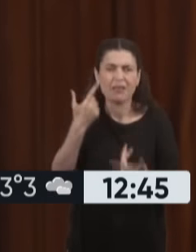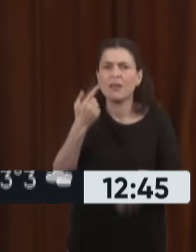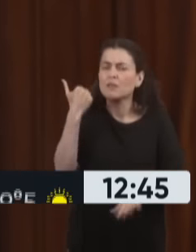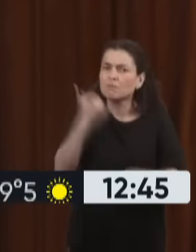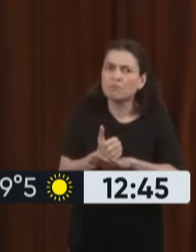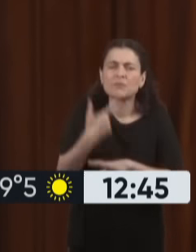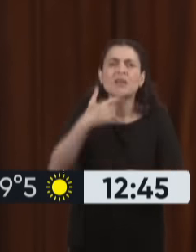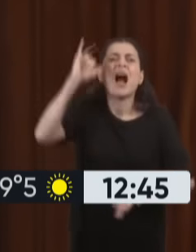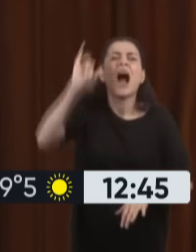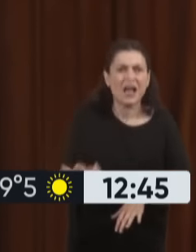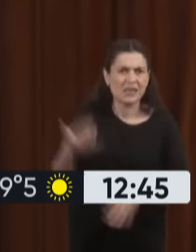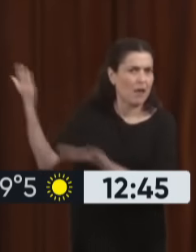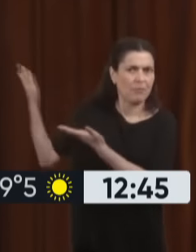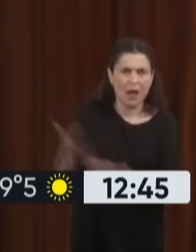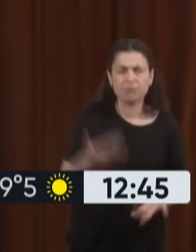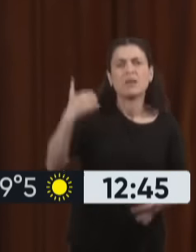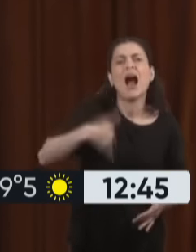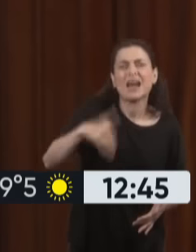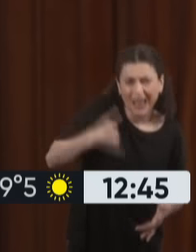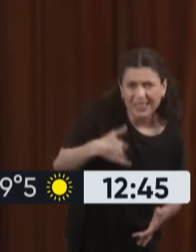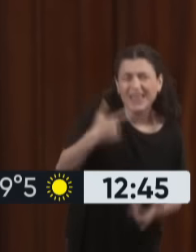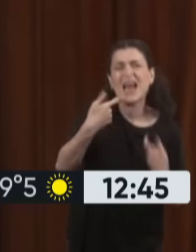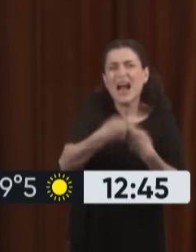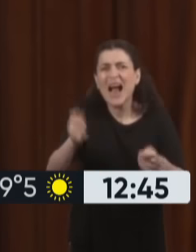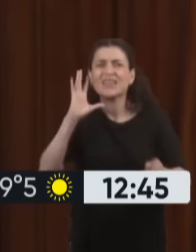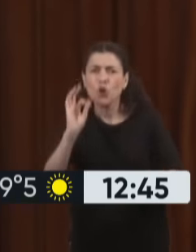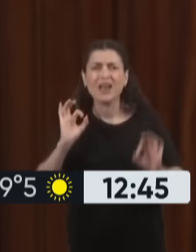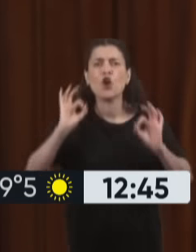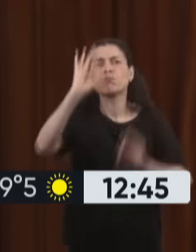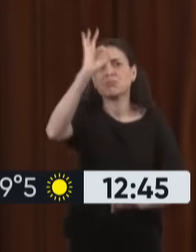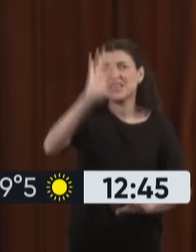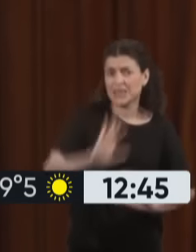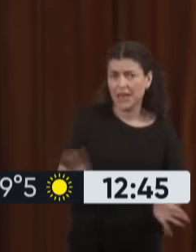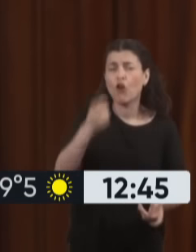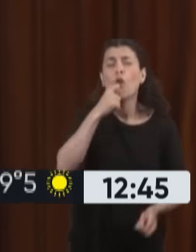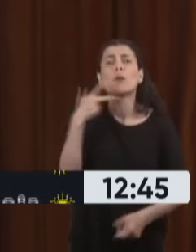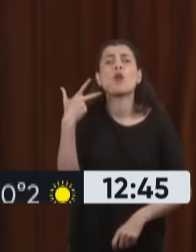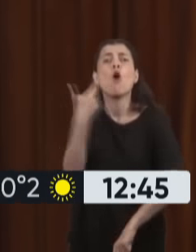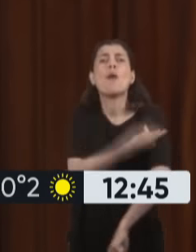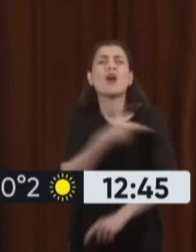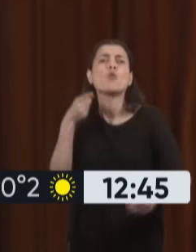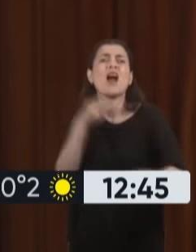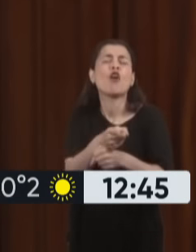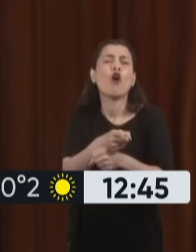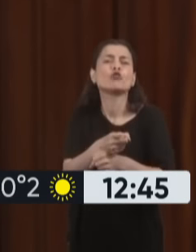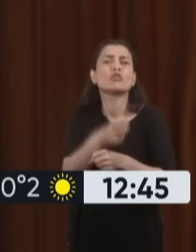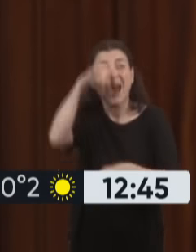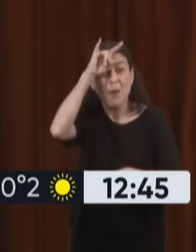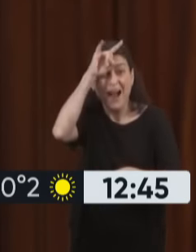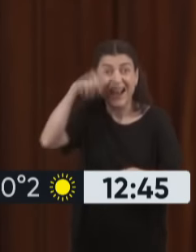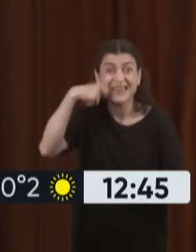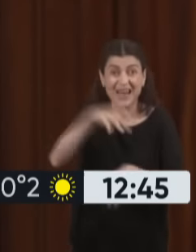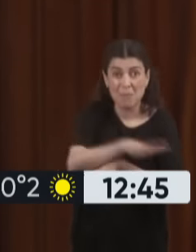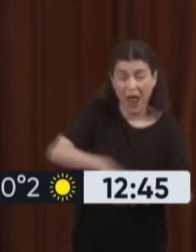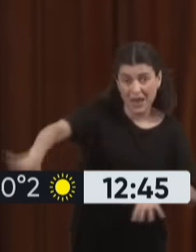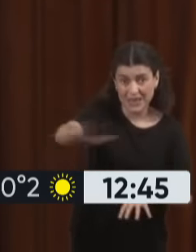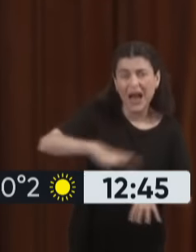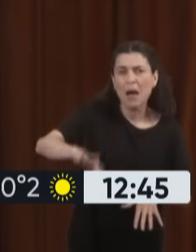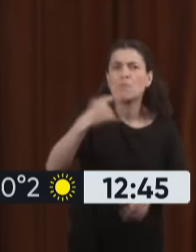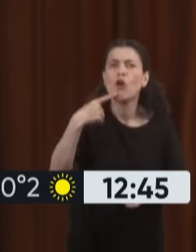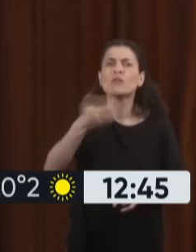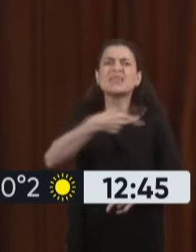conectividad en toda la patria rural a costo cero. O el caso de la vacuna contra la fiebre aftosa, cuya importación habilitamos hace unas